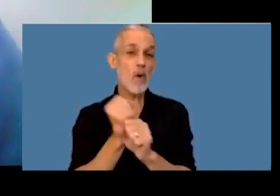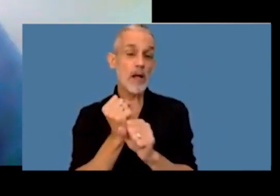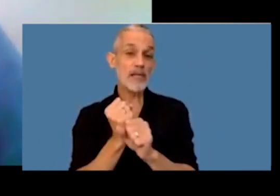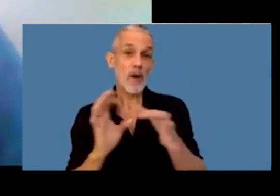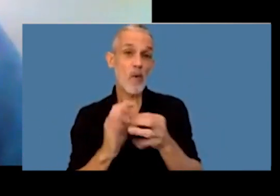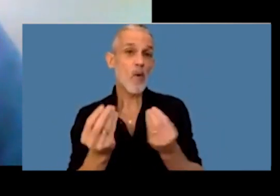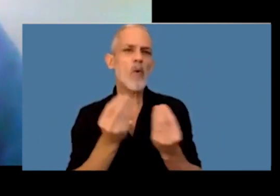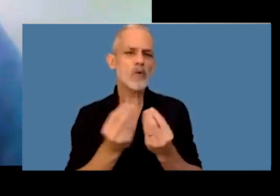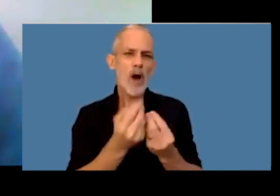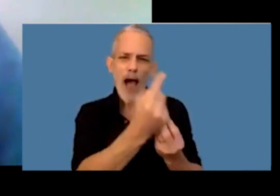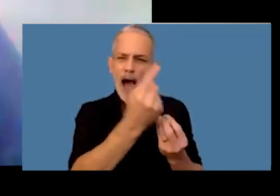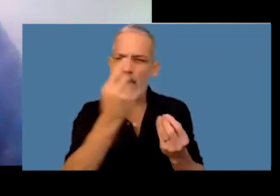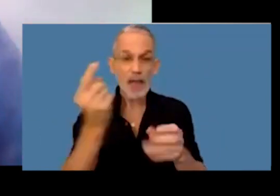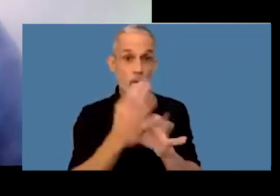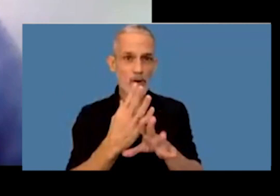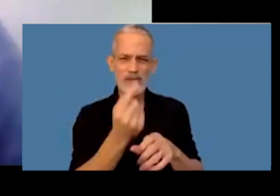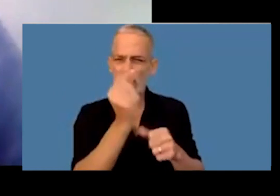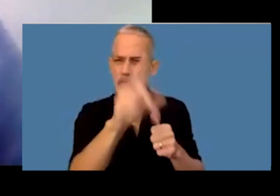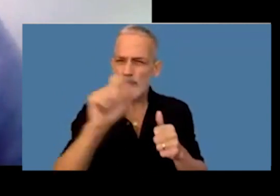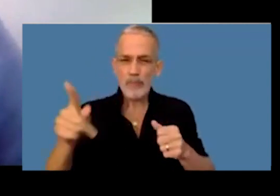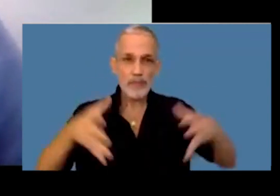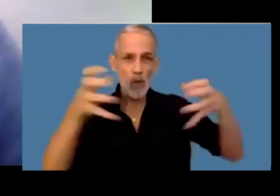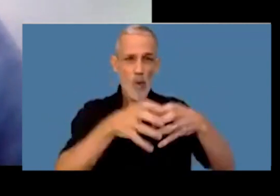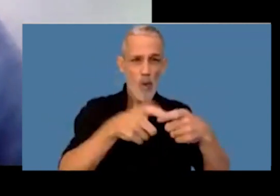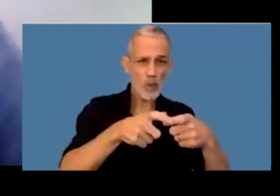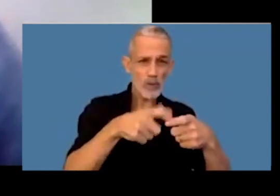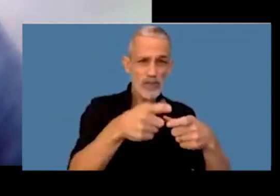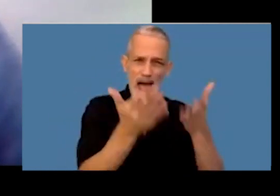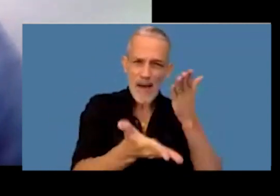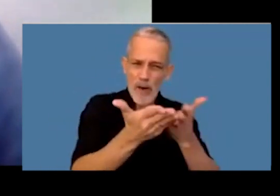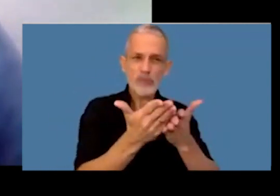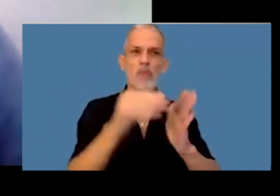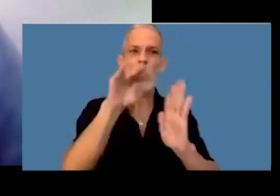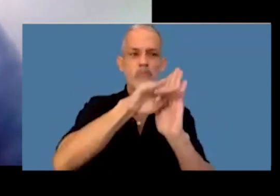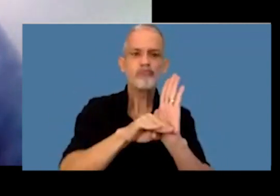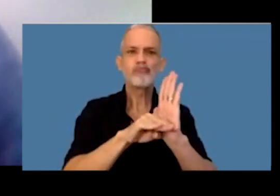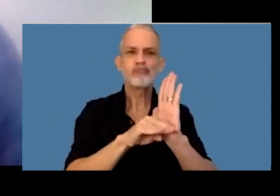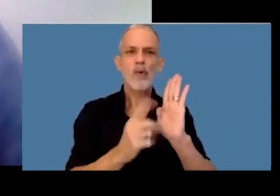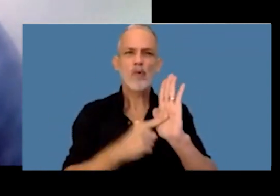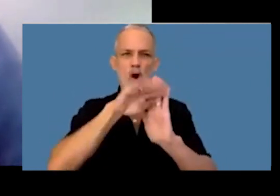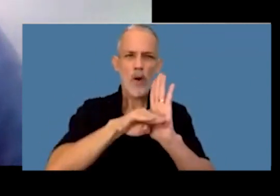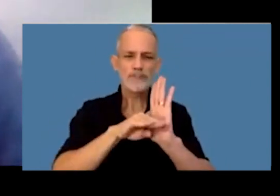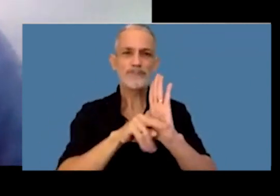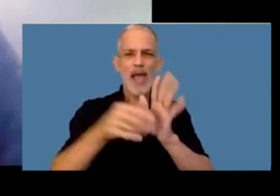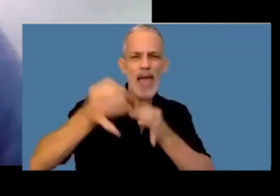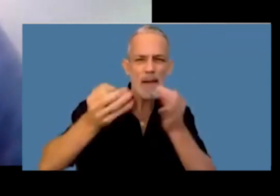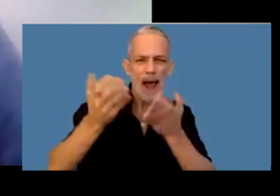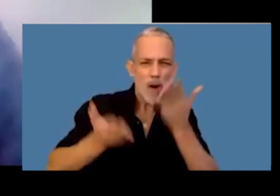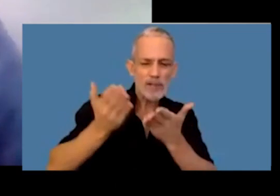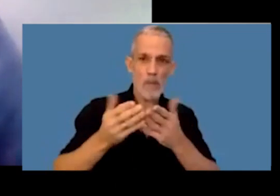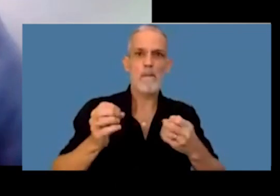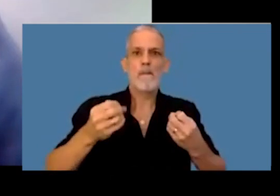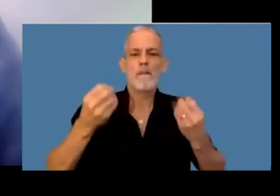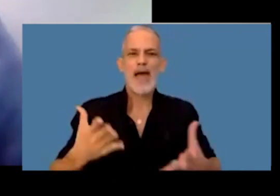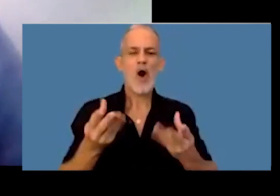los profesionales de las juntas evaluadoras para que las normativas, para que las evaluaciones mejoren en cuanto a la